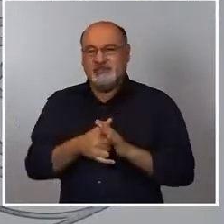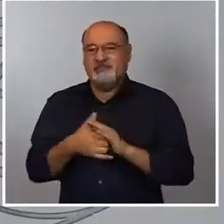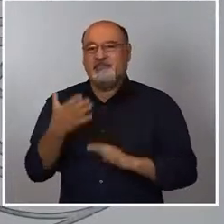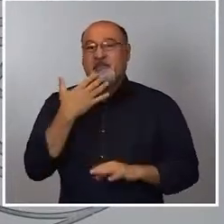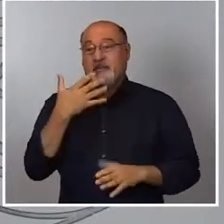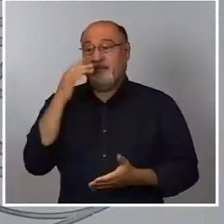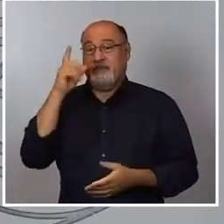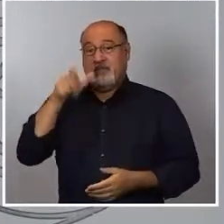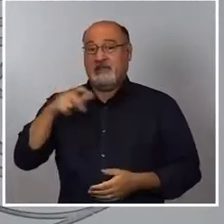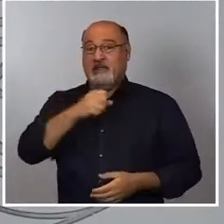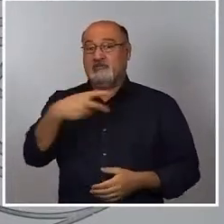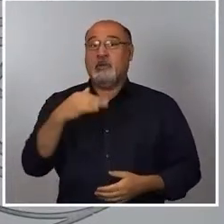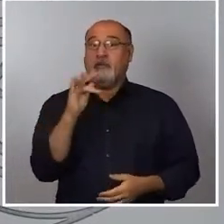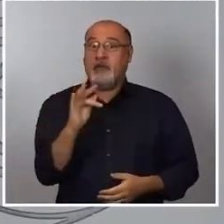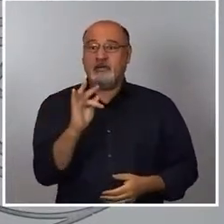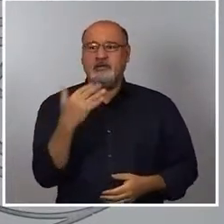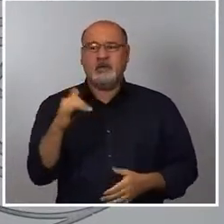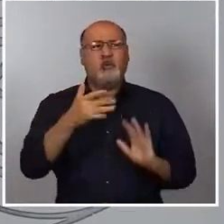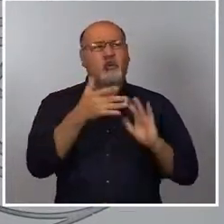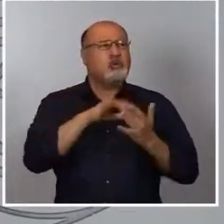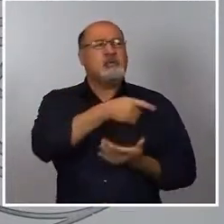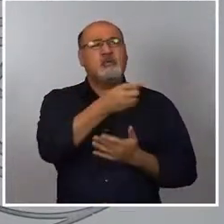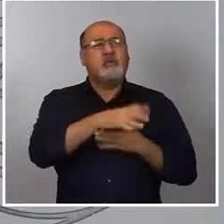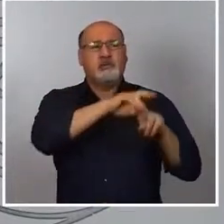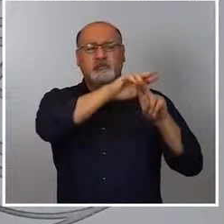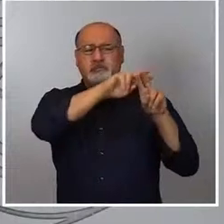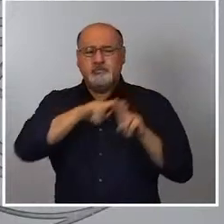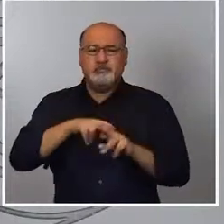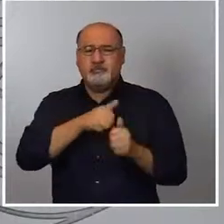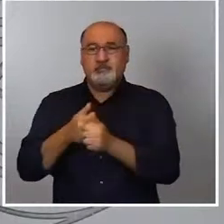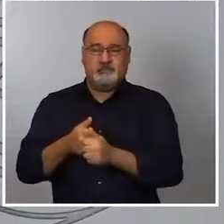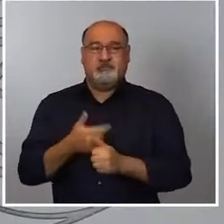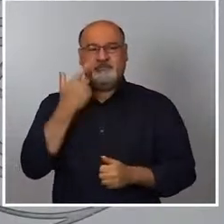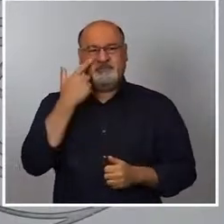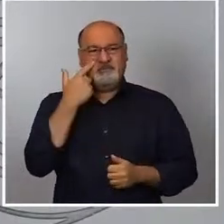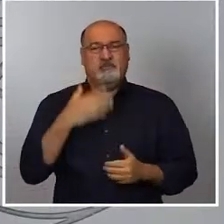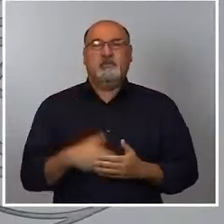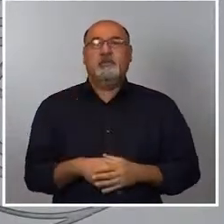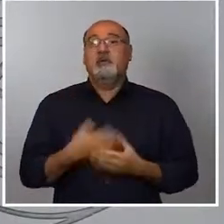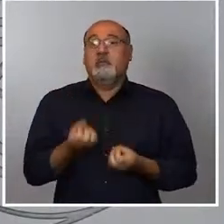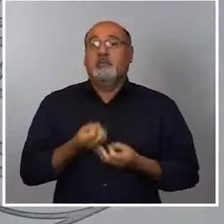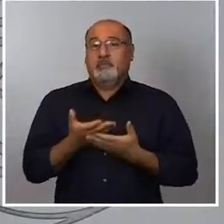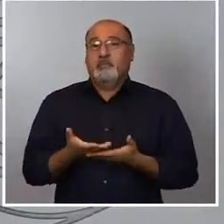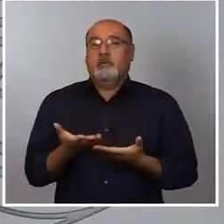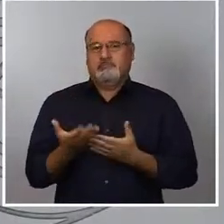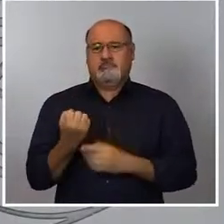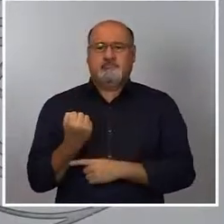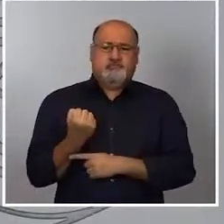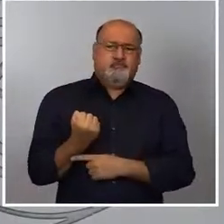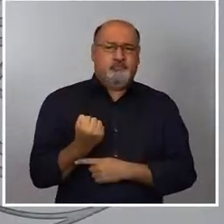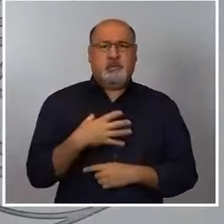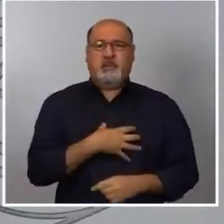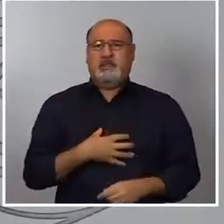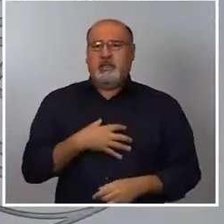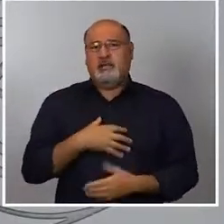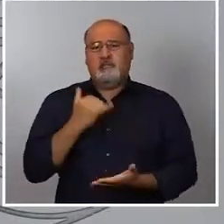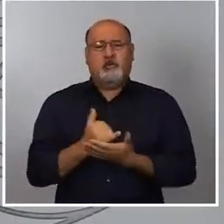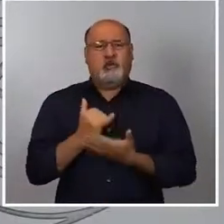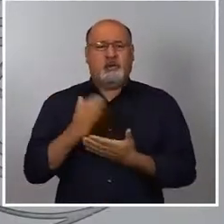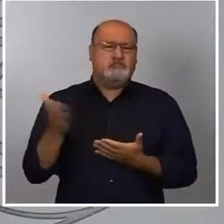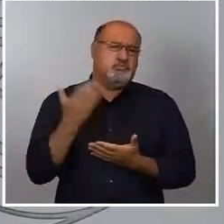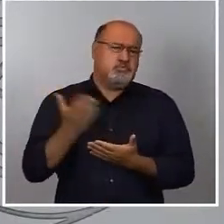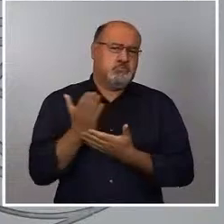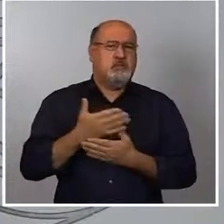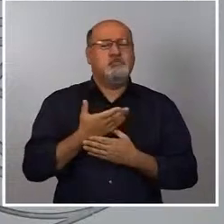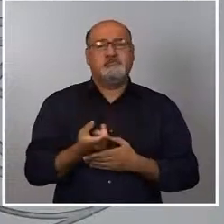por esta razón quiero también informarles que en apoyo de las tareas de cribado hemos los